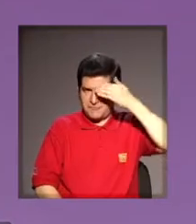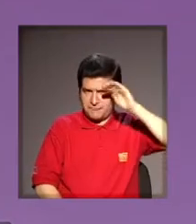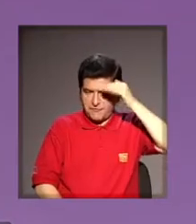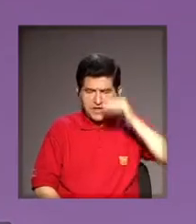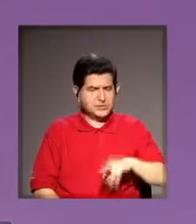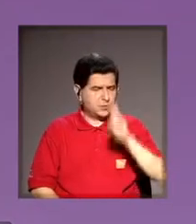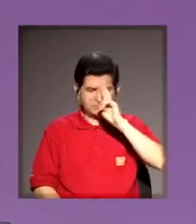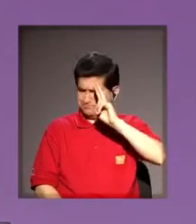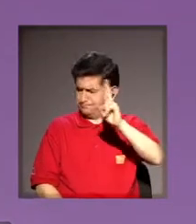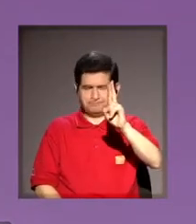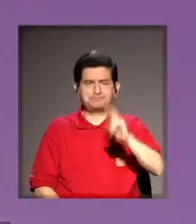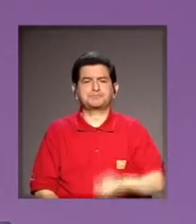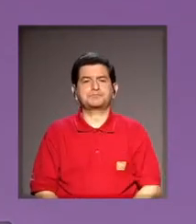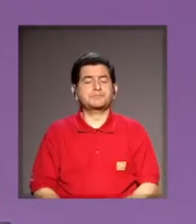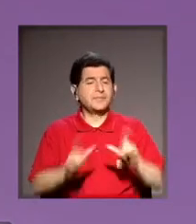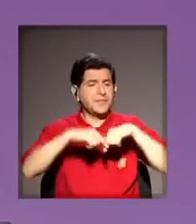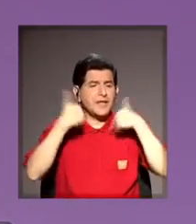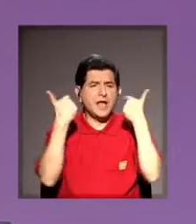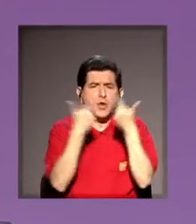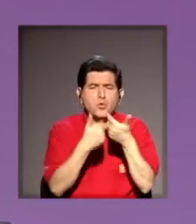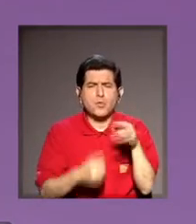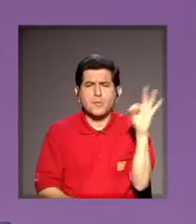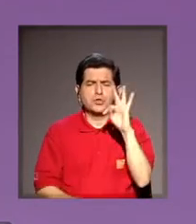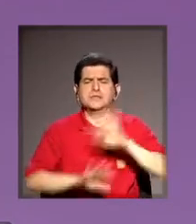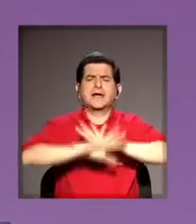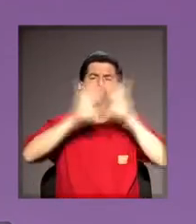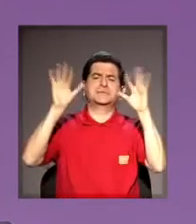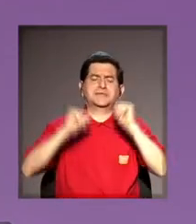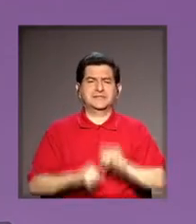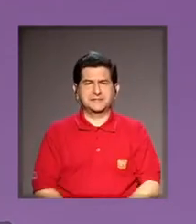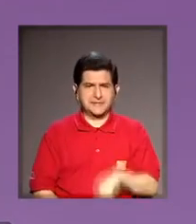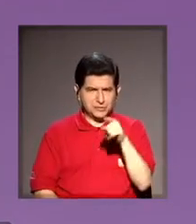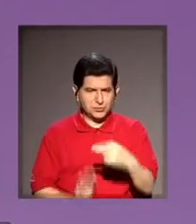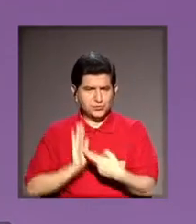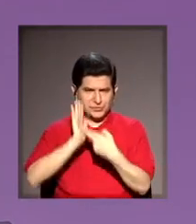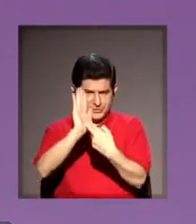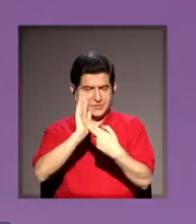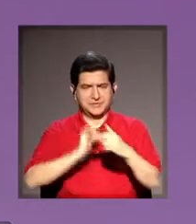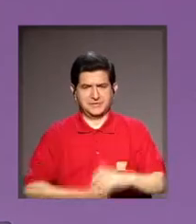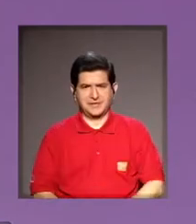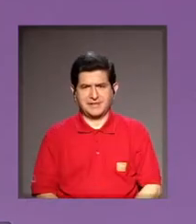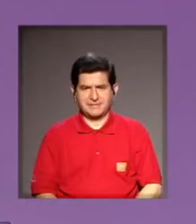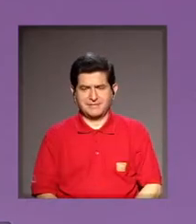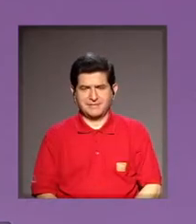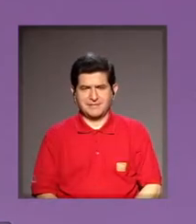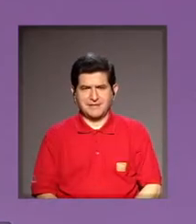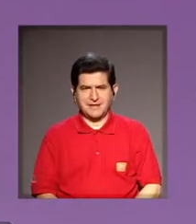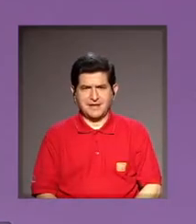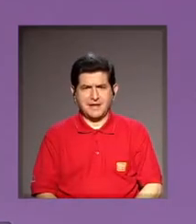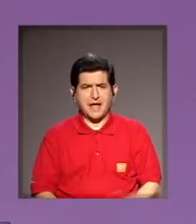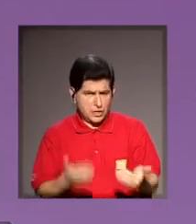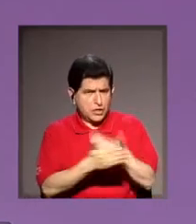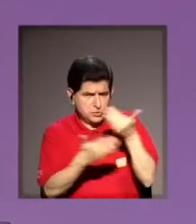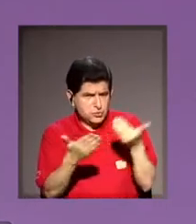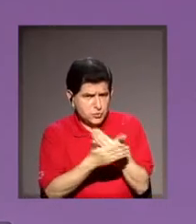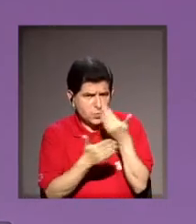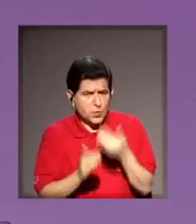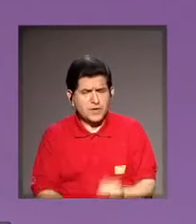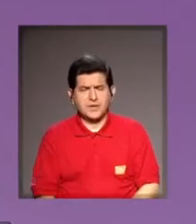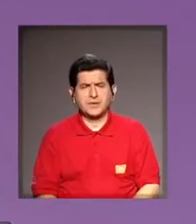irreverencias la colectiva transparencia es gabriela que usted representa tengo entendido que de reciente creación